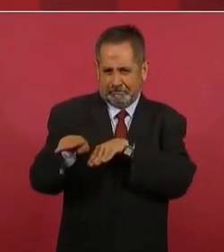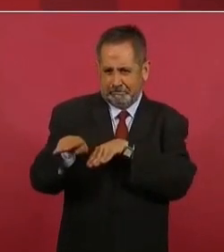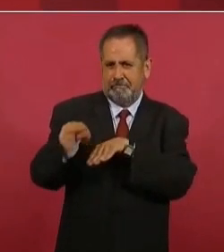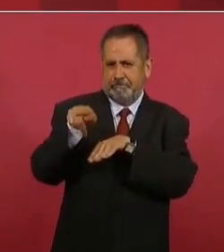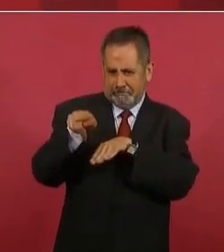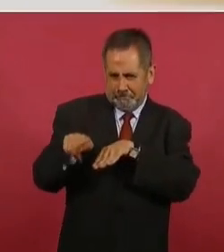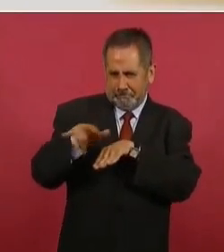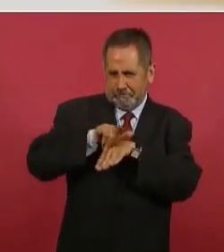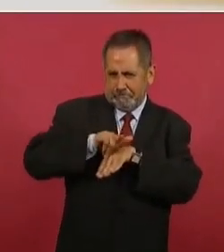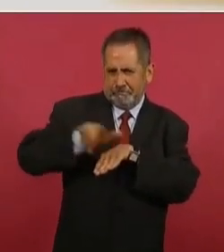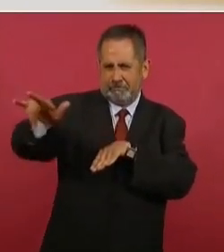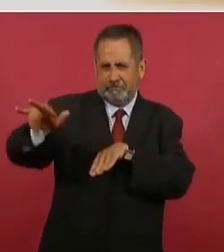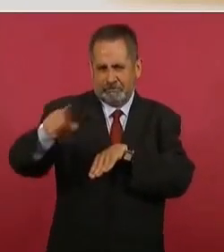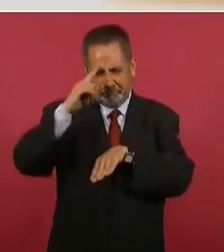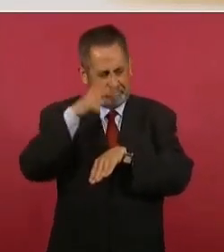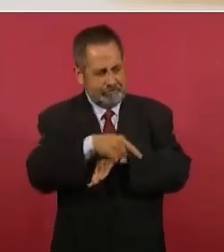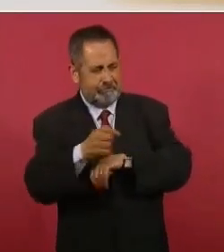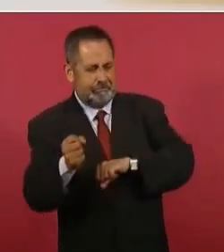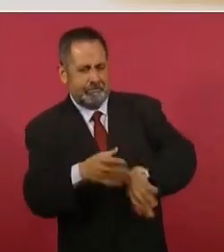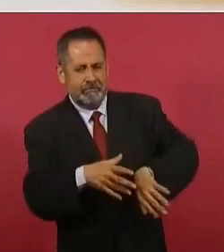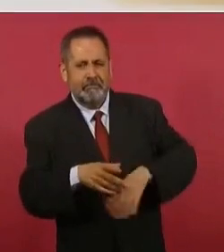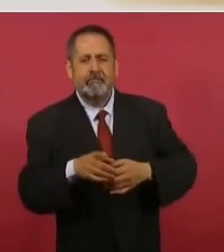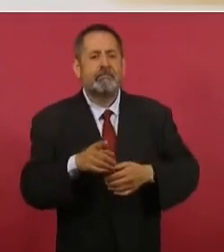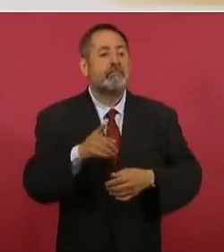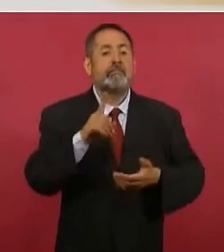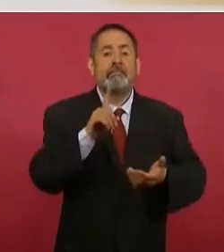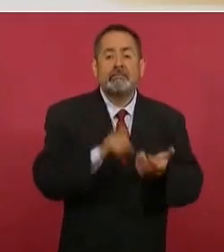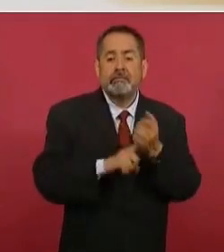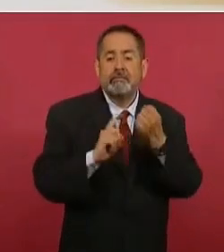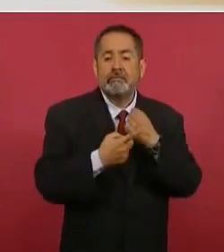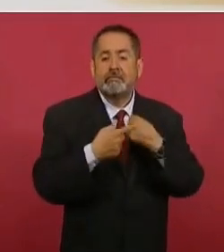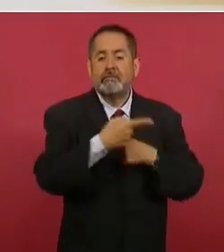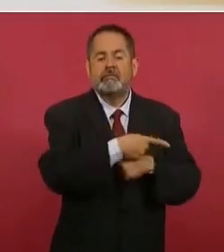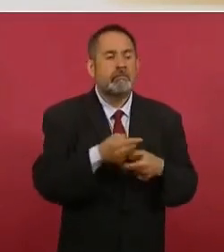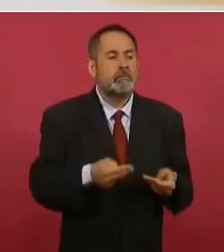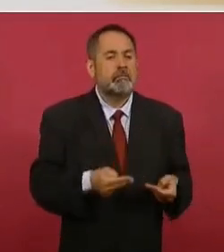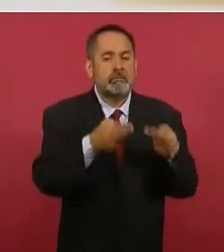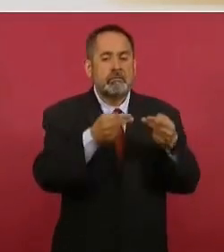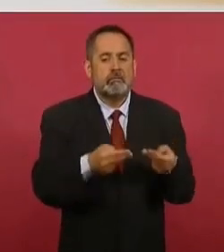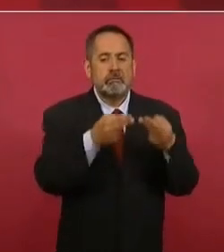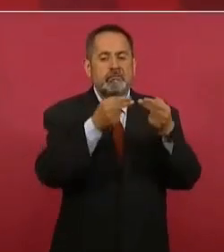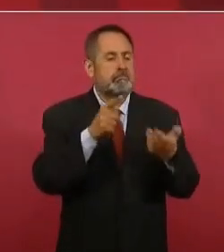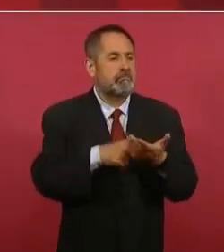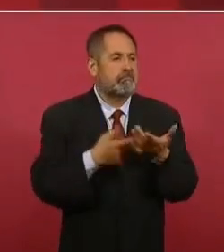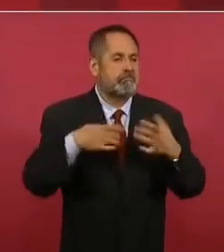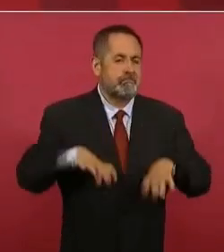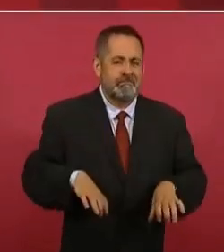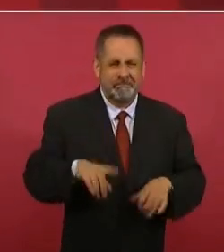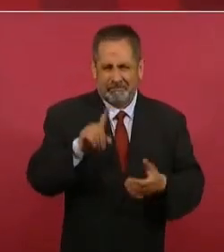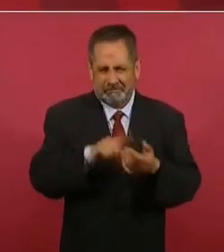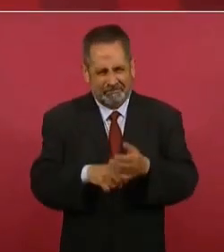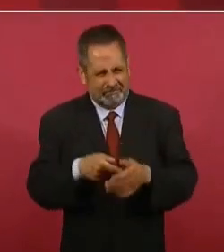porque lo que estaba detrás era el negocio inmobiliario. Son unos corruptos.